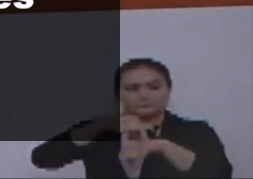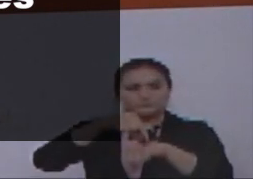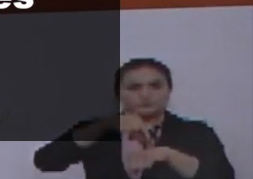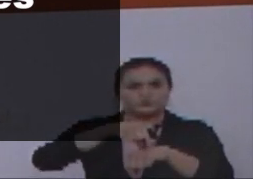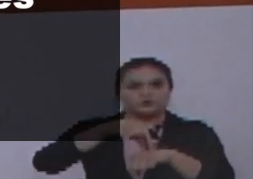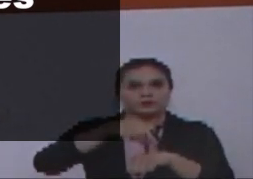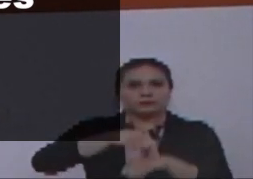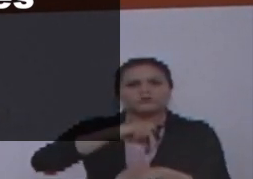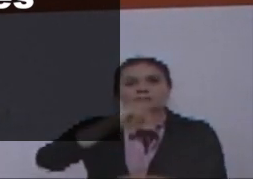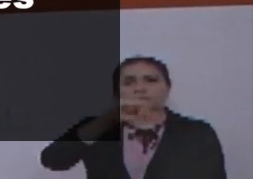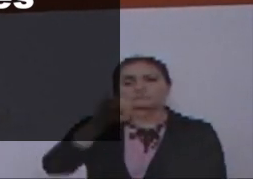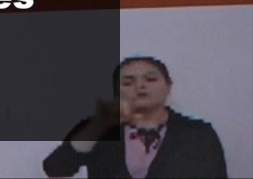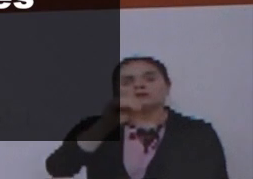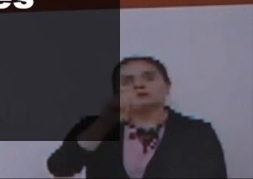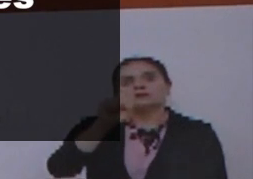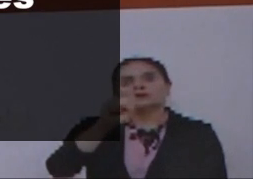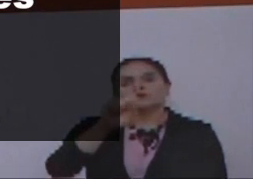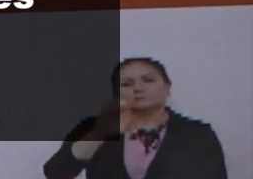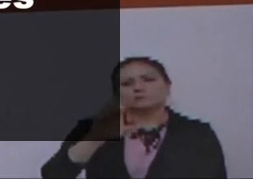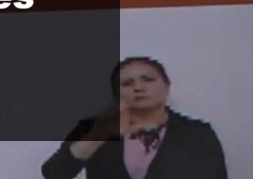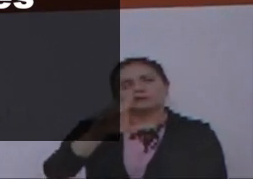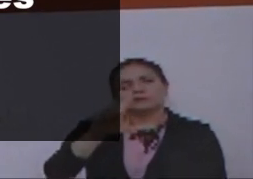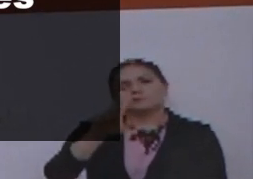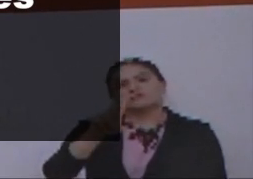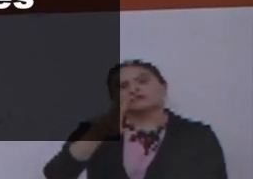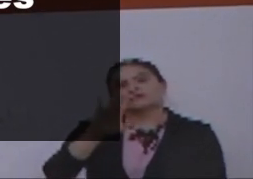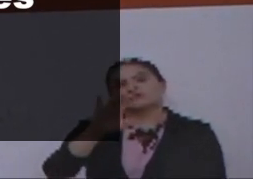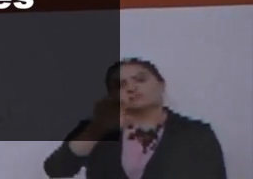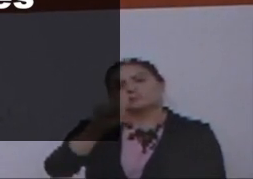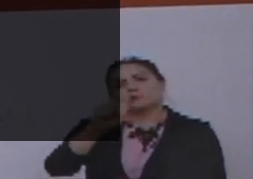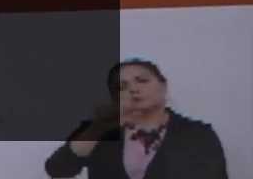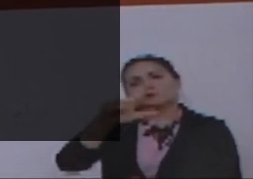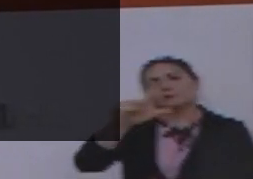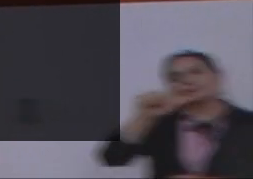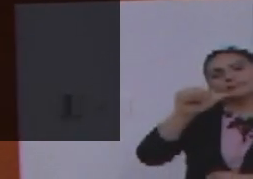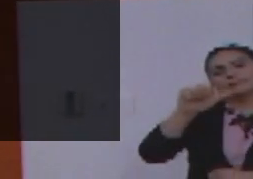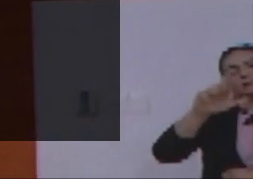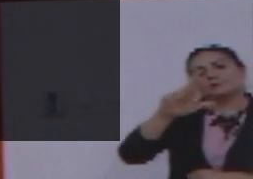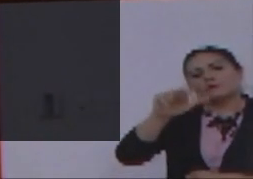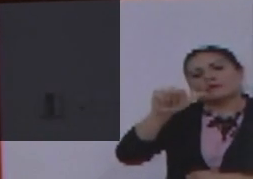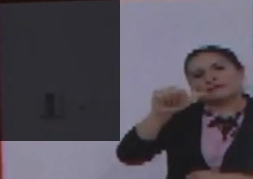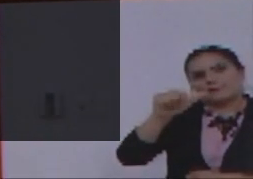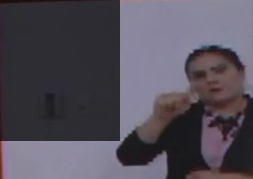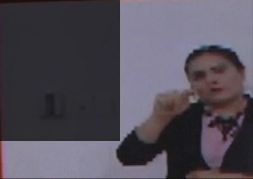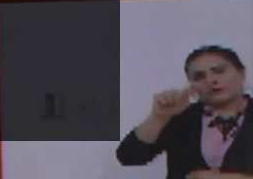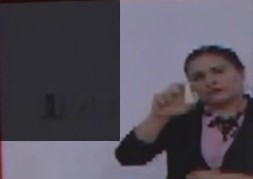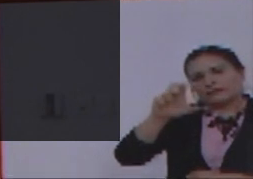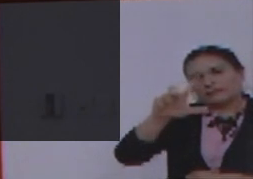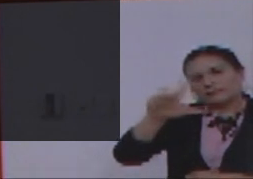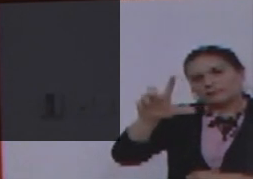de Ciencias Sociales y Humanidades Enrique Delgado López, en la Facultad de Ciencias de la